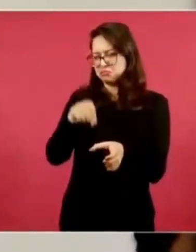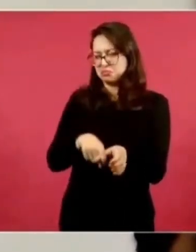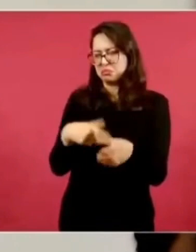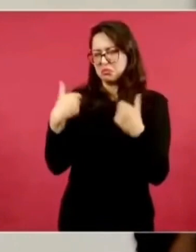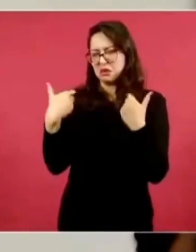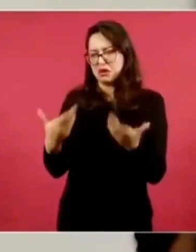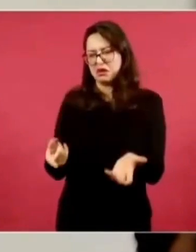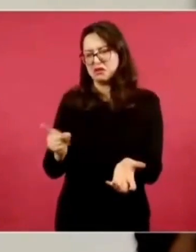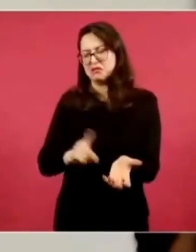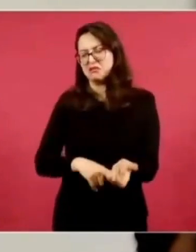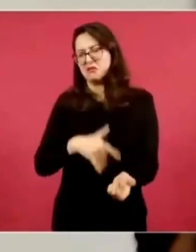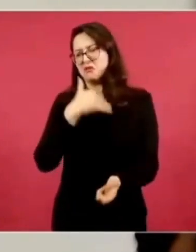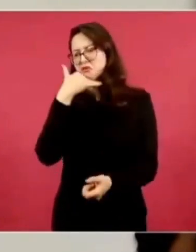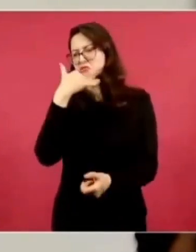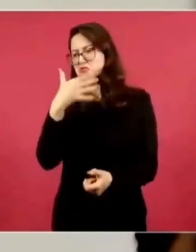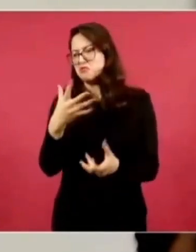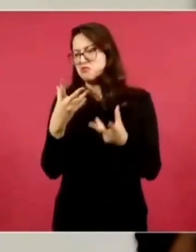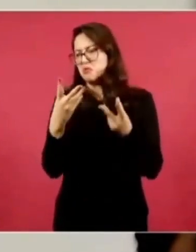del mecanismo.